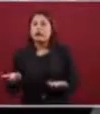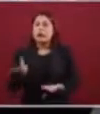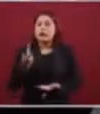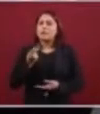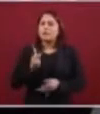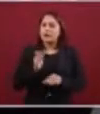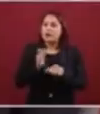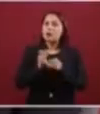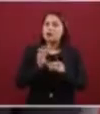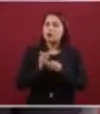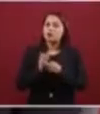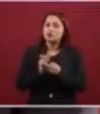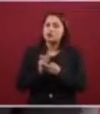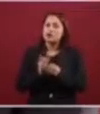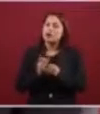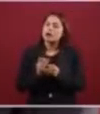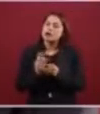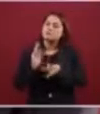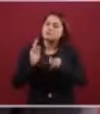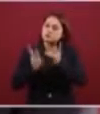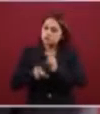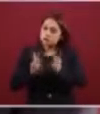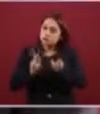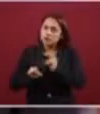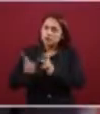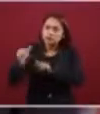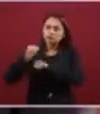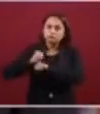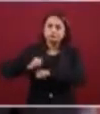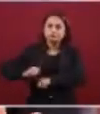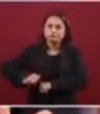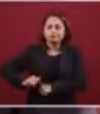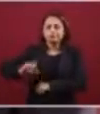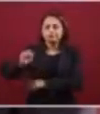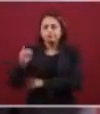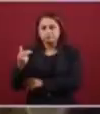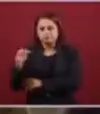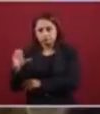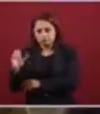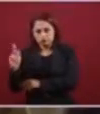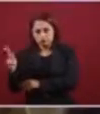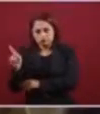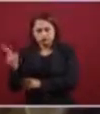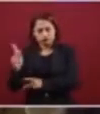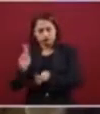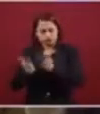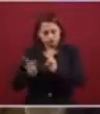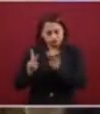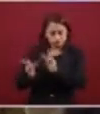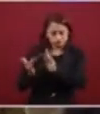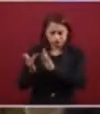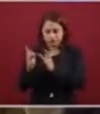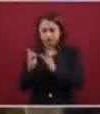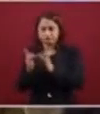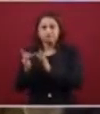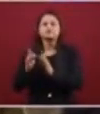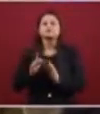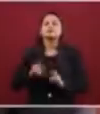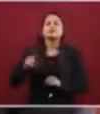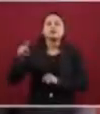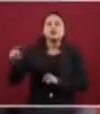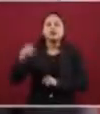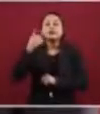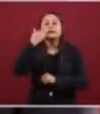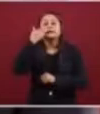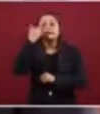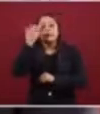de Hacienda y los nuevos perfiles y contrataciones. No sé cuánto tardemos para ello, ¿verdad?, pero